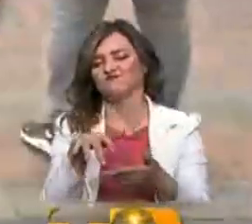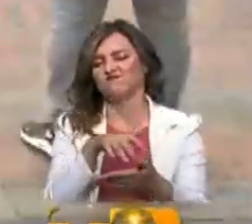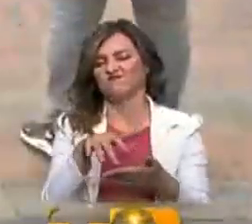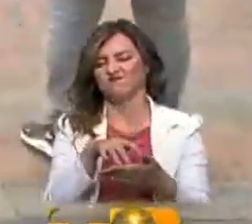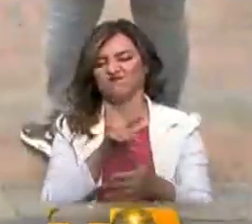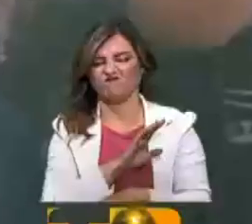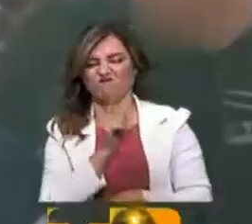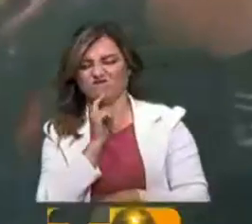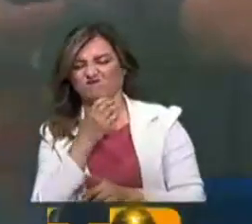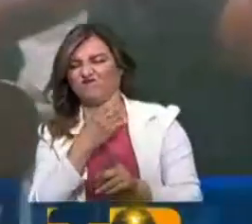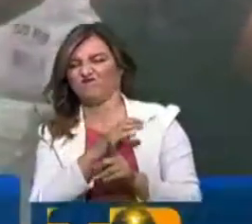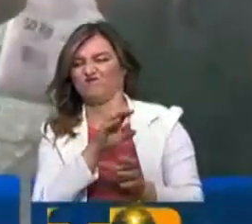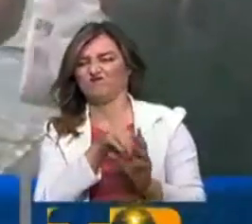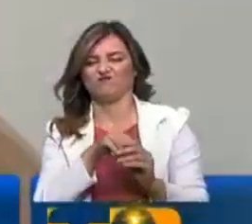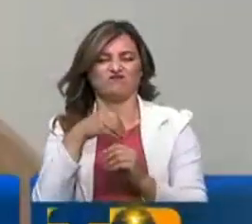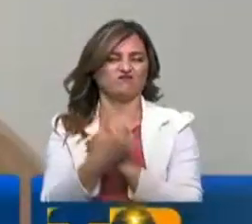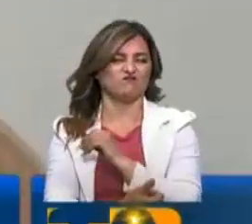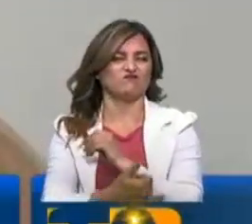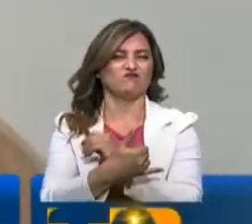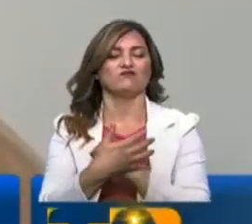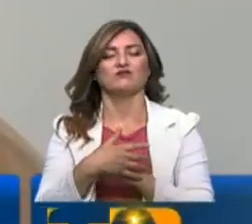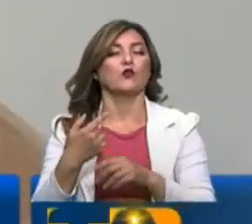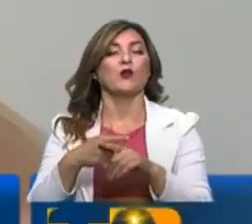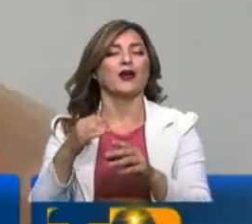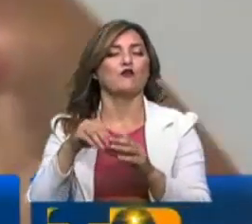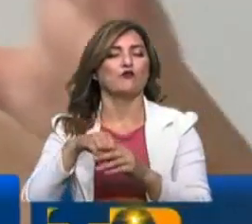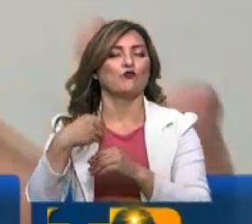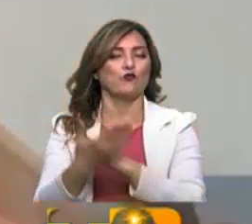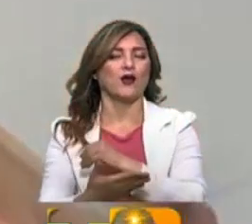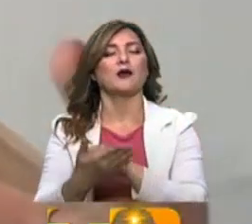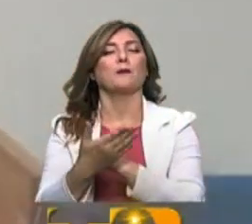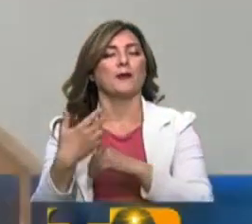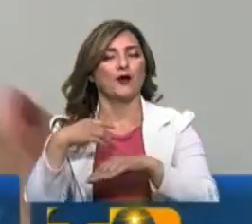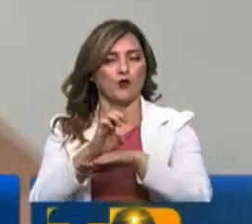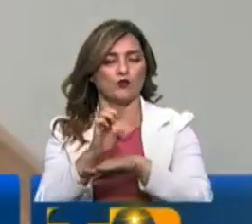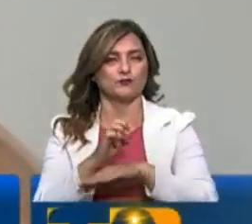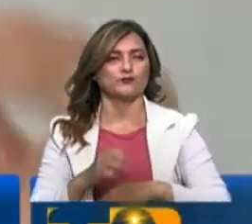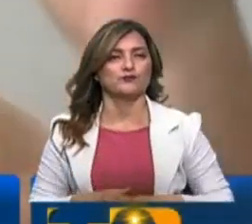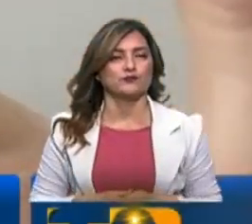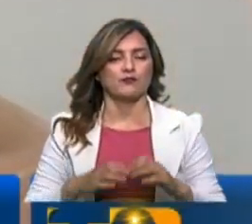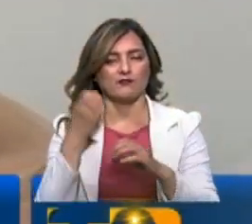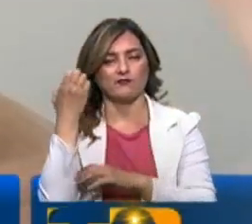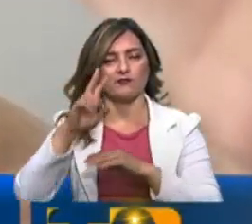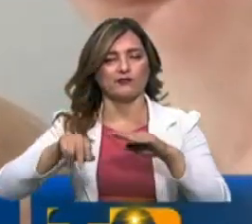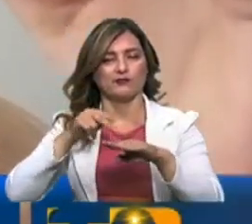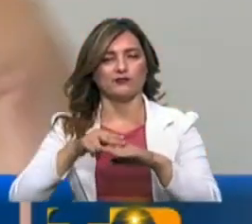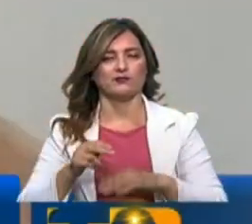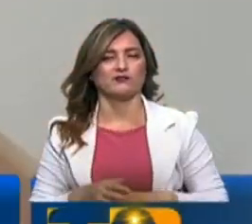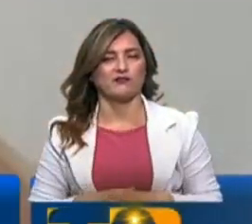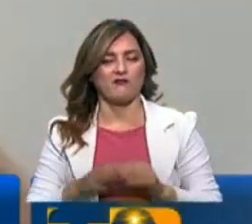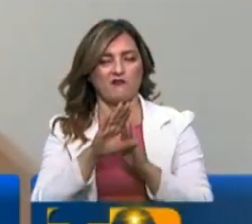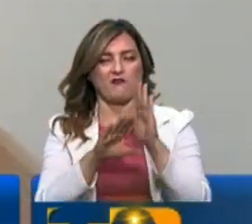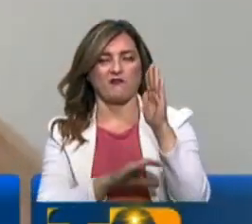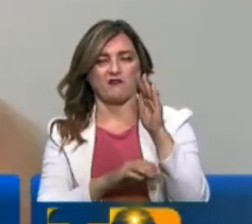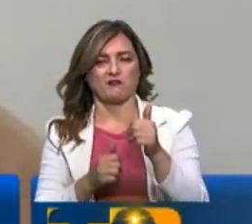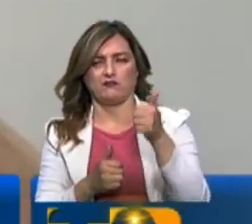cuestionamientos dentro y fuera de la Asamblea Nacional. Lo que hace es crear un super COE nacional pasándose por encima de la Constitución,